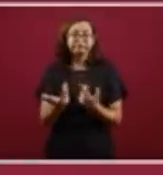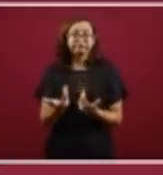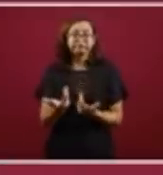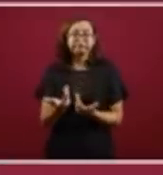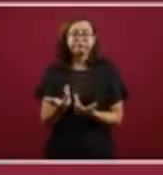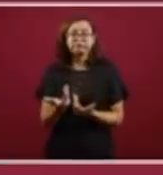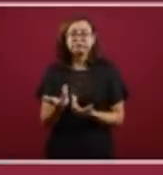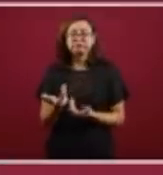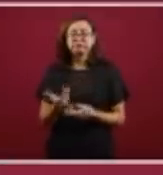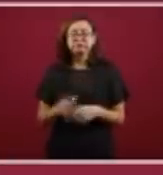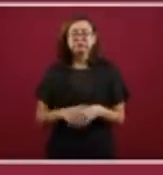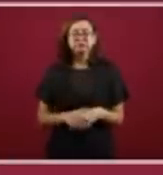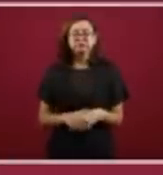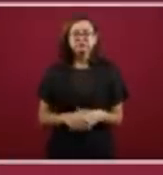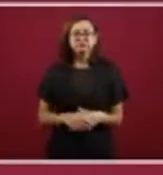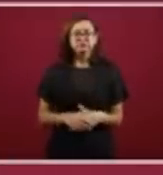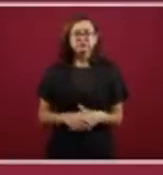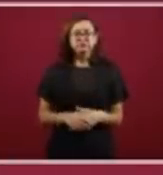Cuando